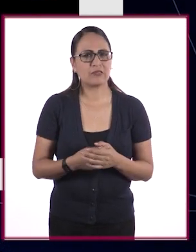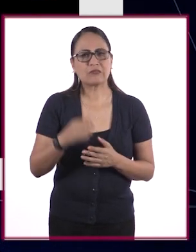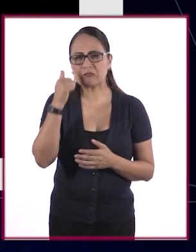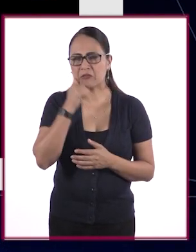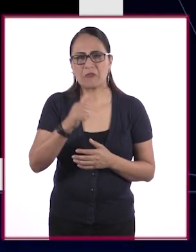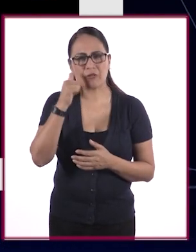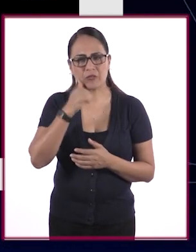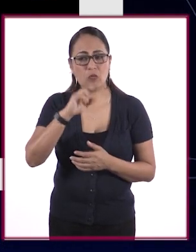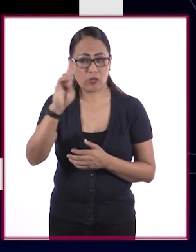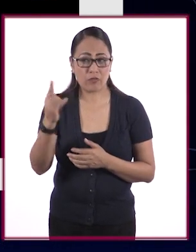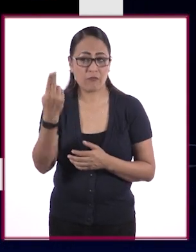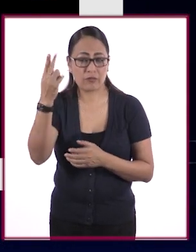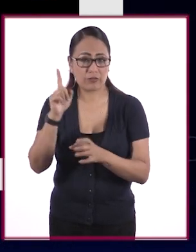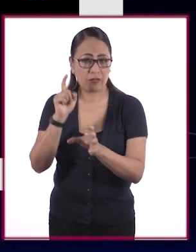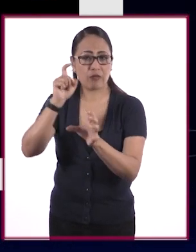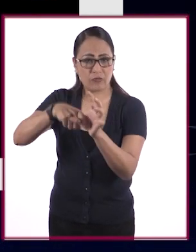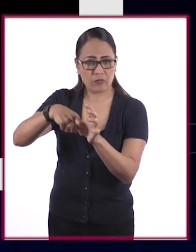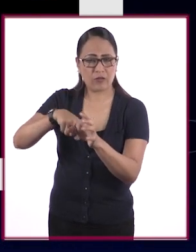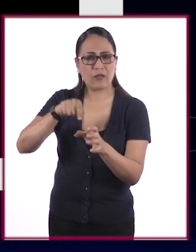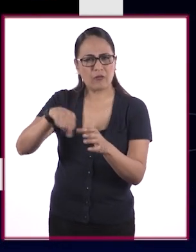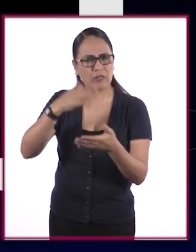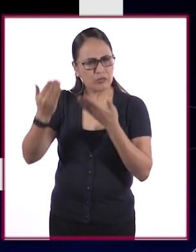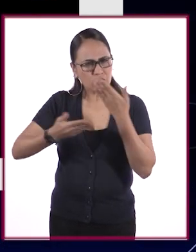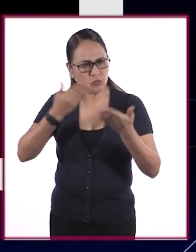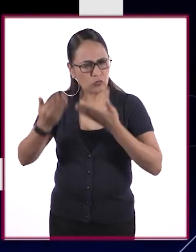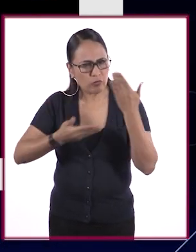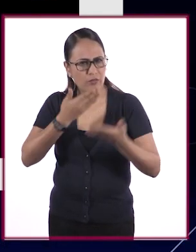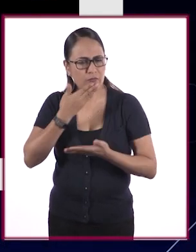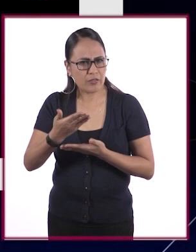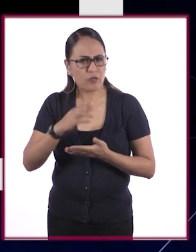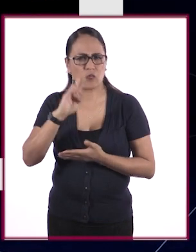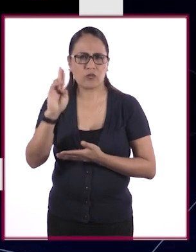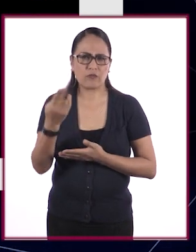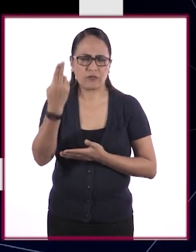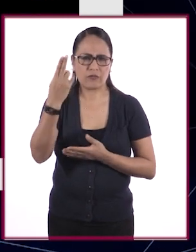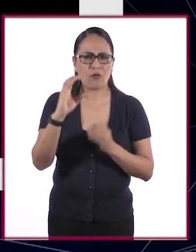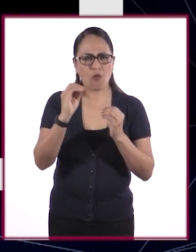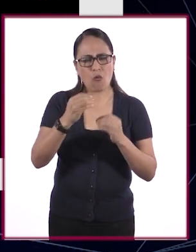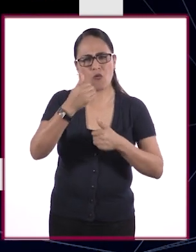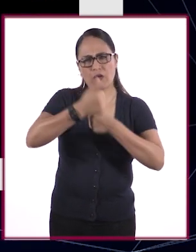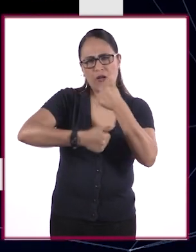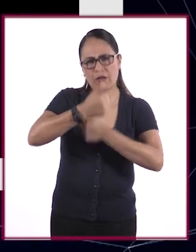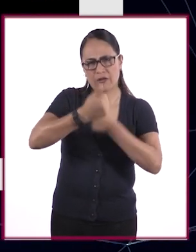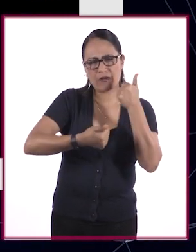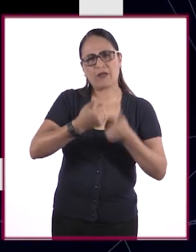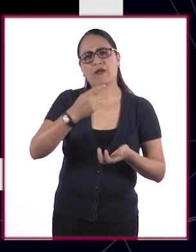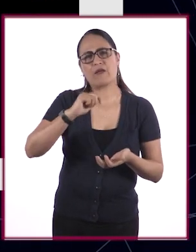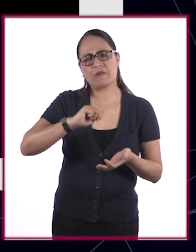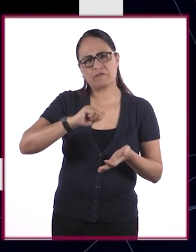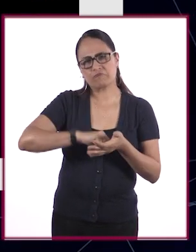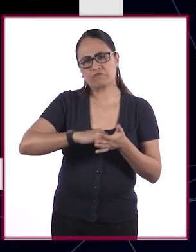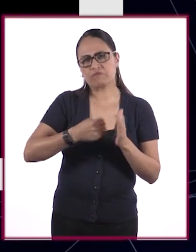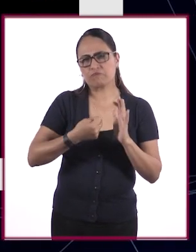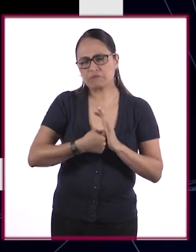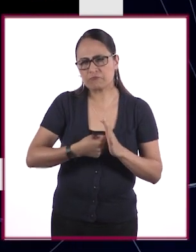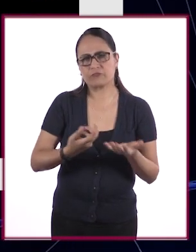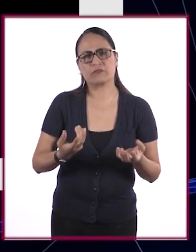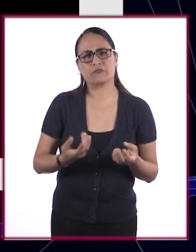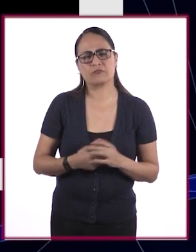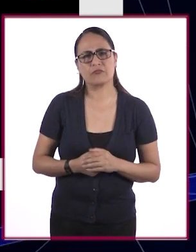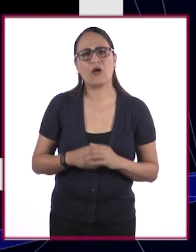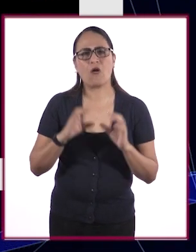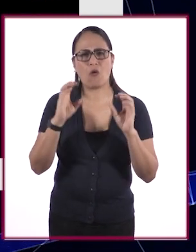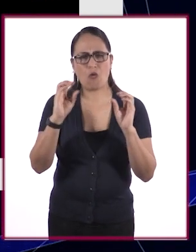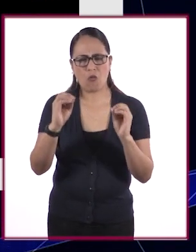acceder a la universidad para desarrollar los estudios. A la universidad o las carreras técnicas o las carreras